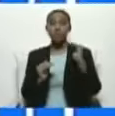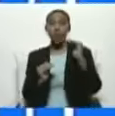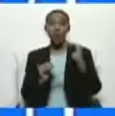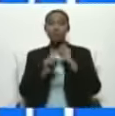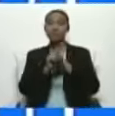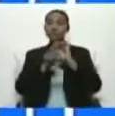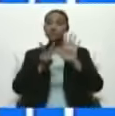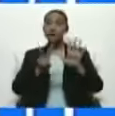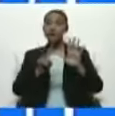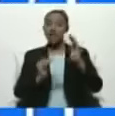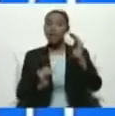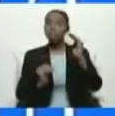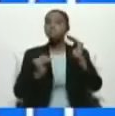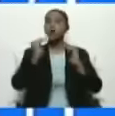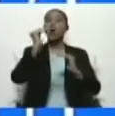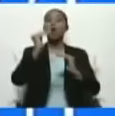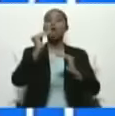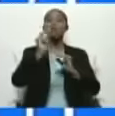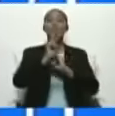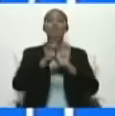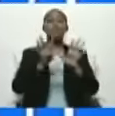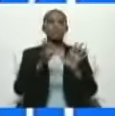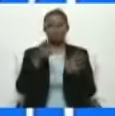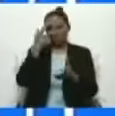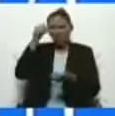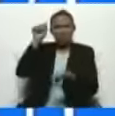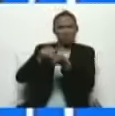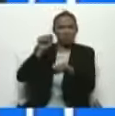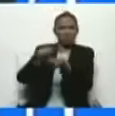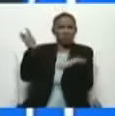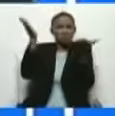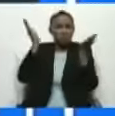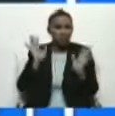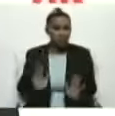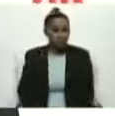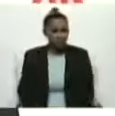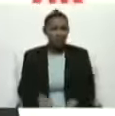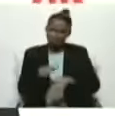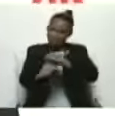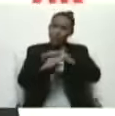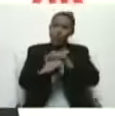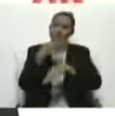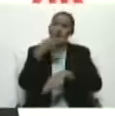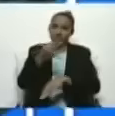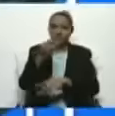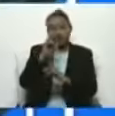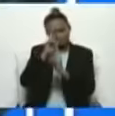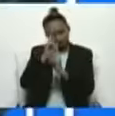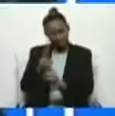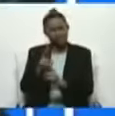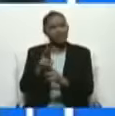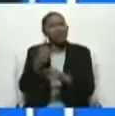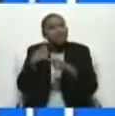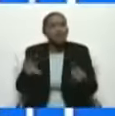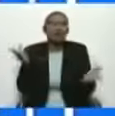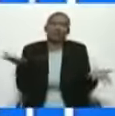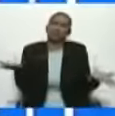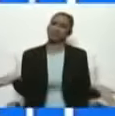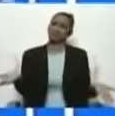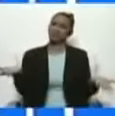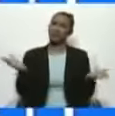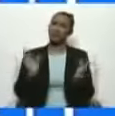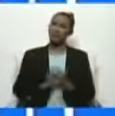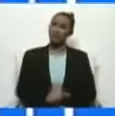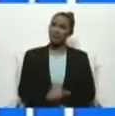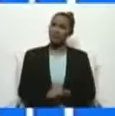en 8 días. Además son brutos, con todo respeto. Porque si tú dices, cualquier persona que se sepa el